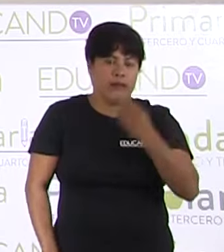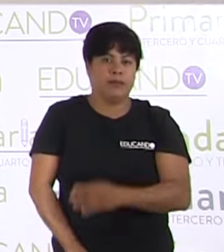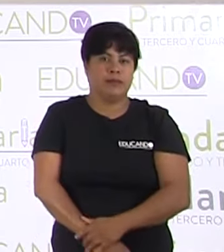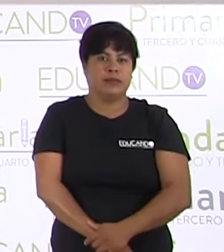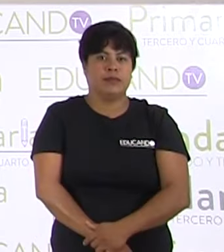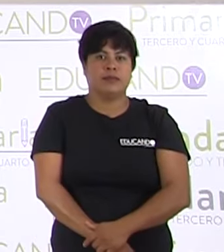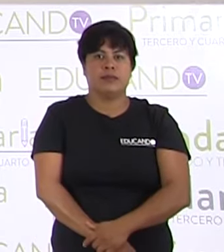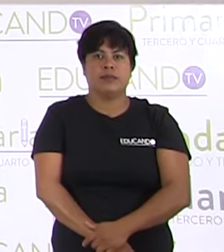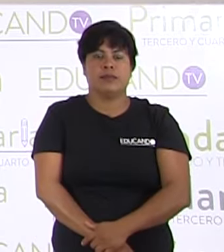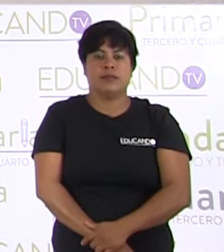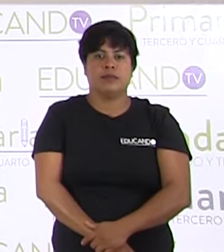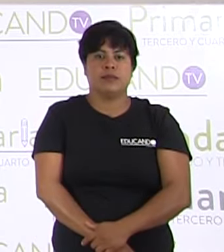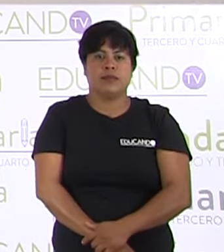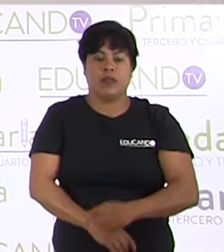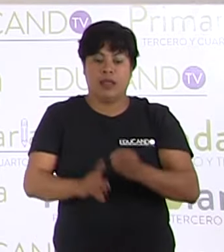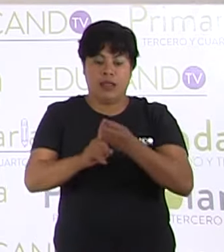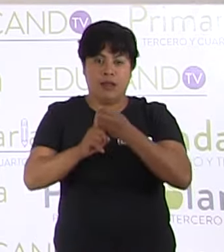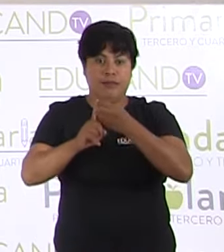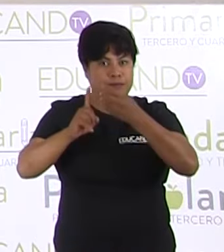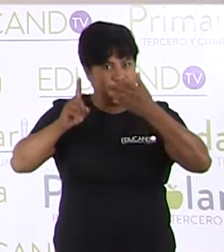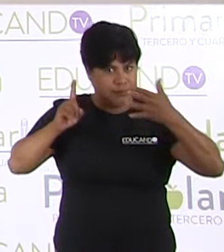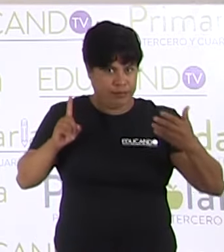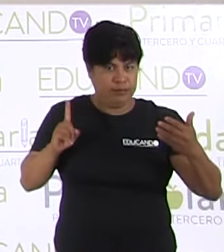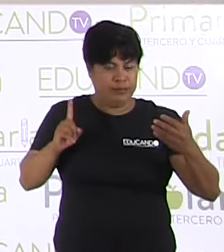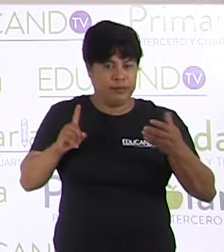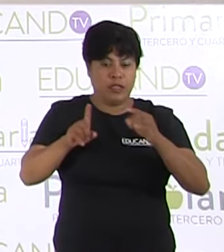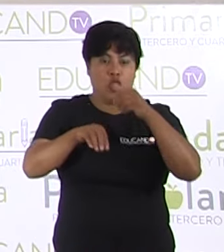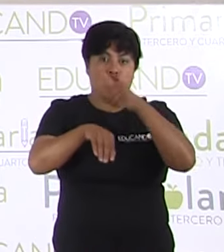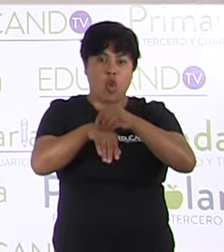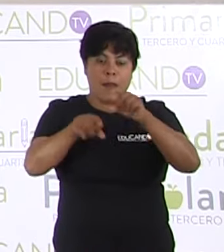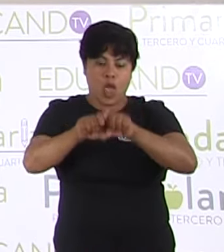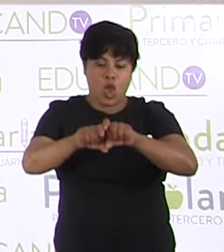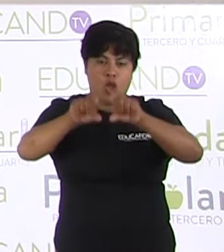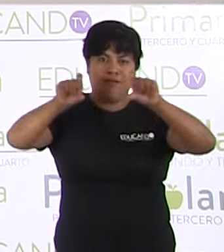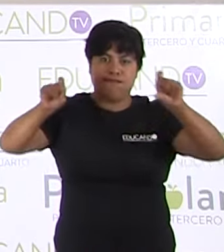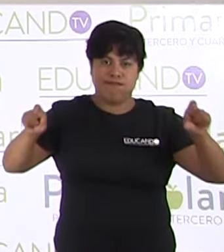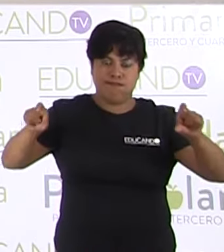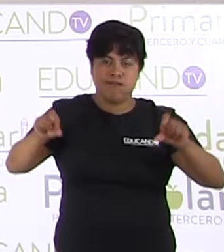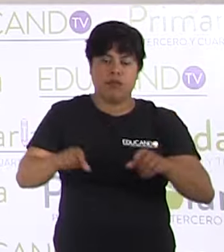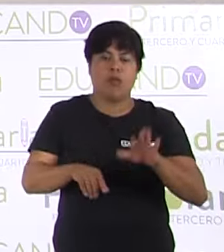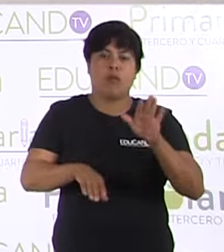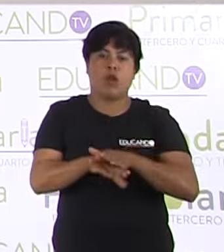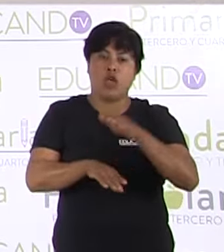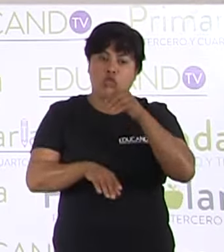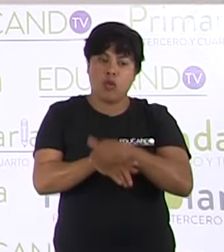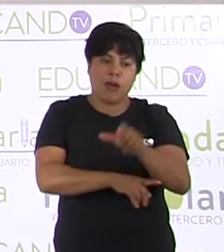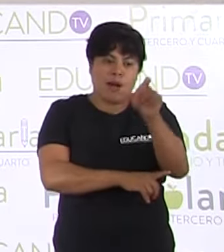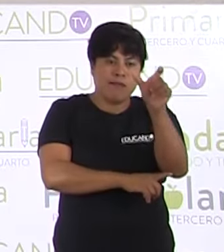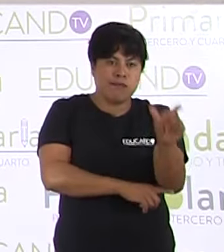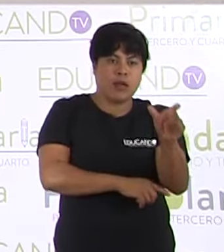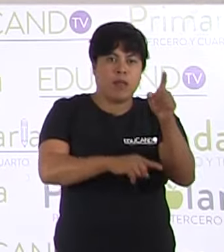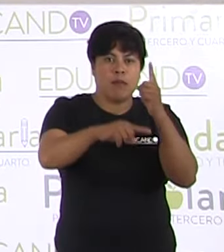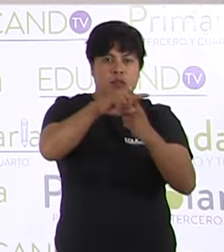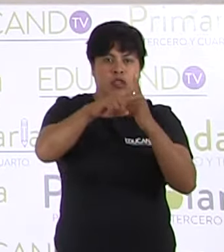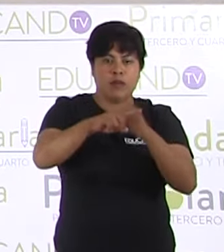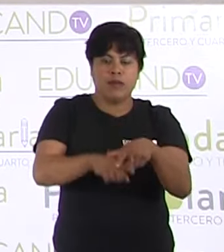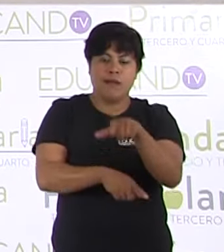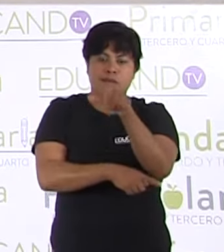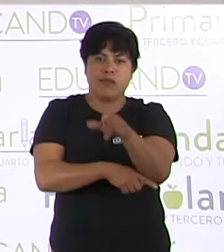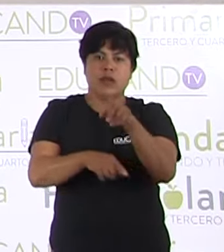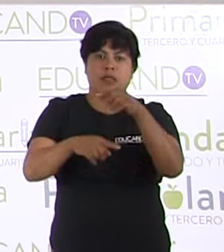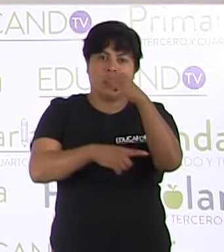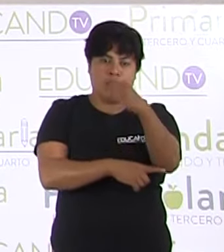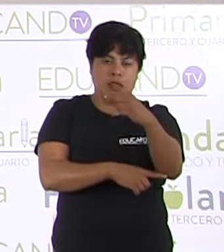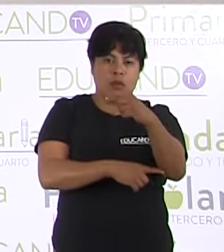eh la recta numérica porque para analizar números negativos y positivos y para operar con